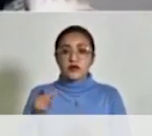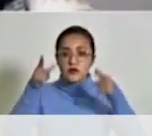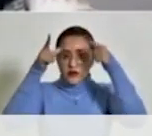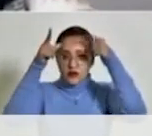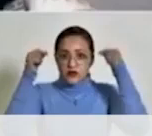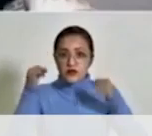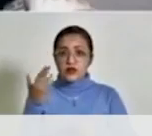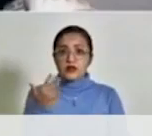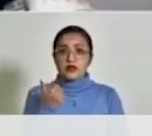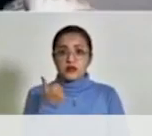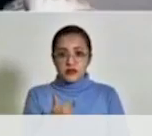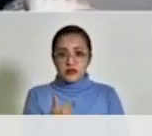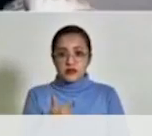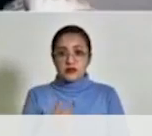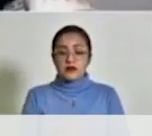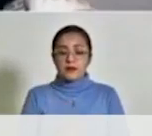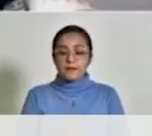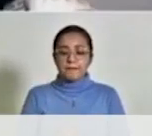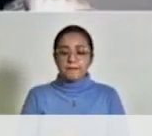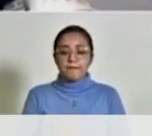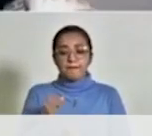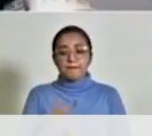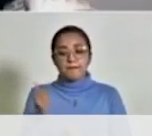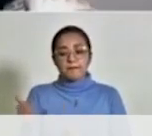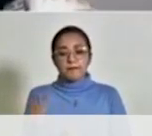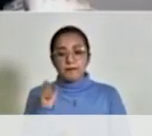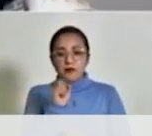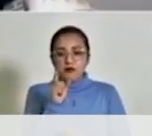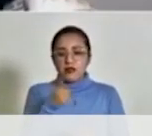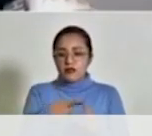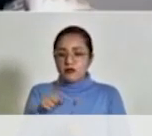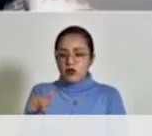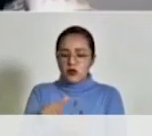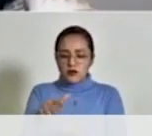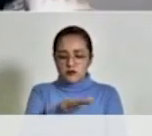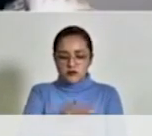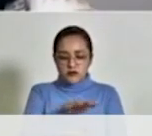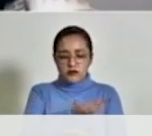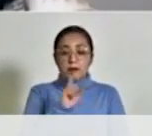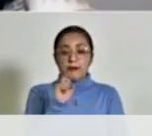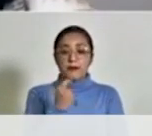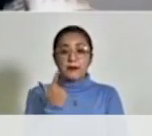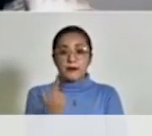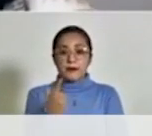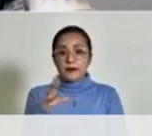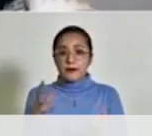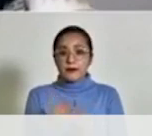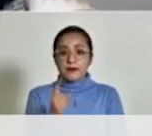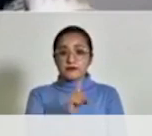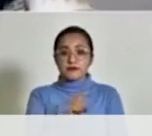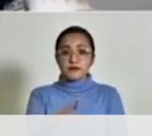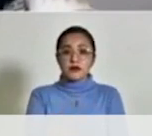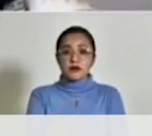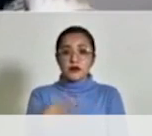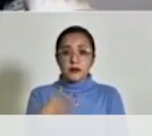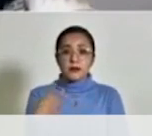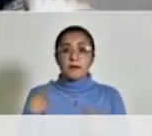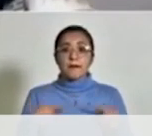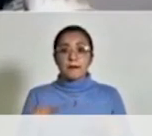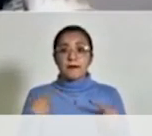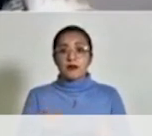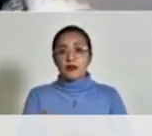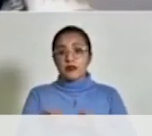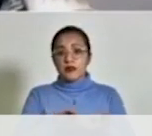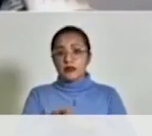enfermeras 56 y otros profesionales de la salud 27, lo que suma 114 trabajadores para